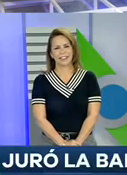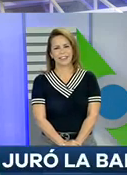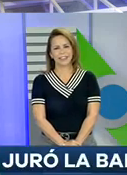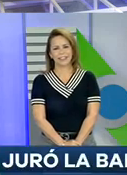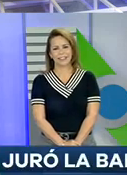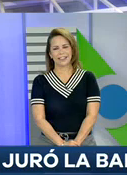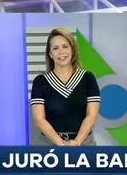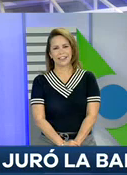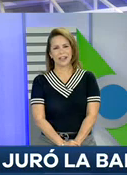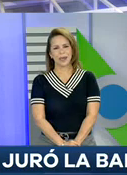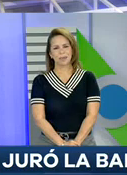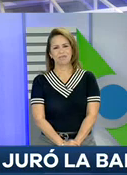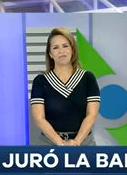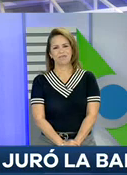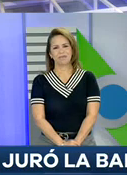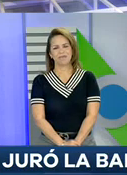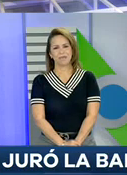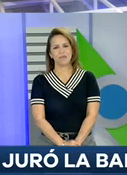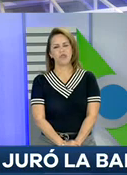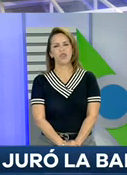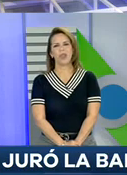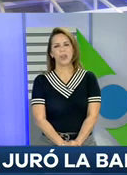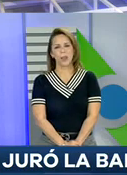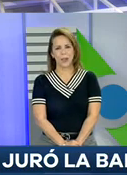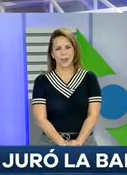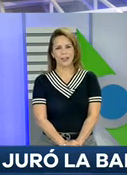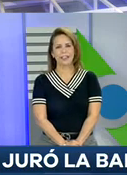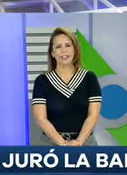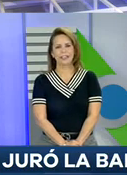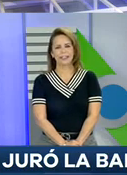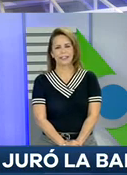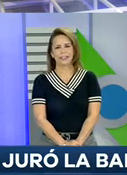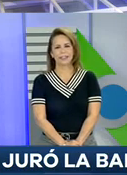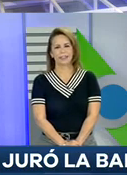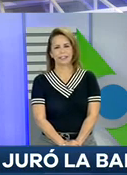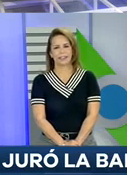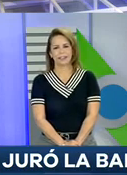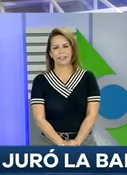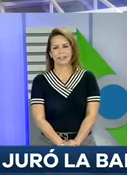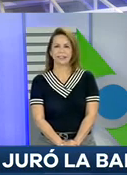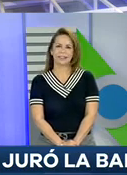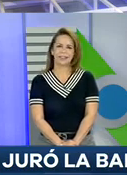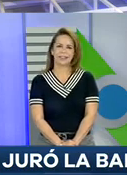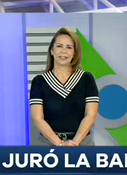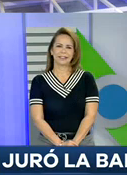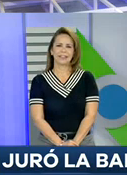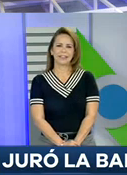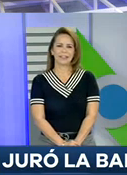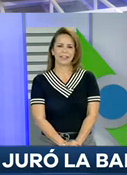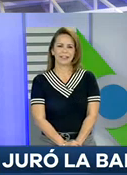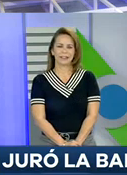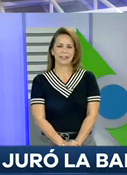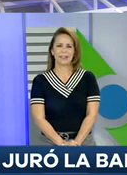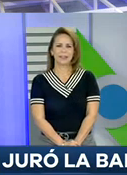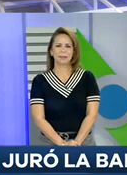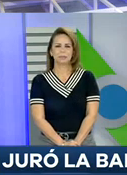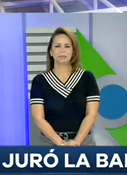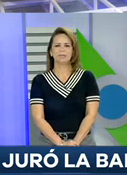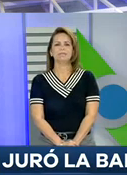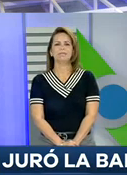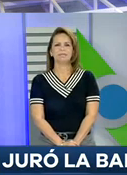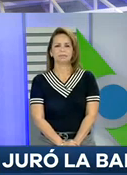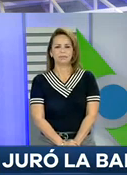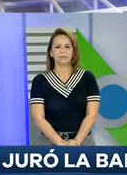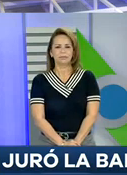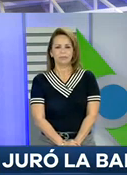es un ejemplo vivo. Y también un ejemplo para esta mujer, la madre de este jovencito, exacto,